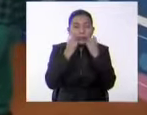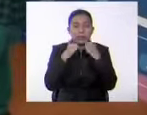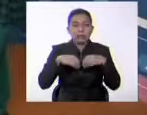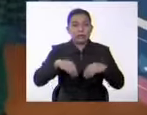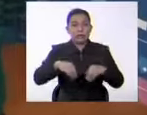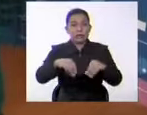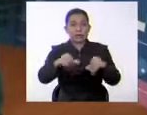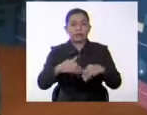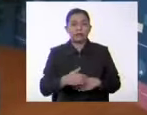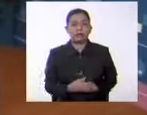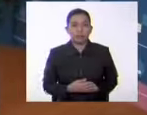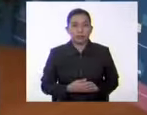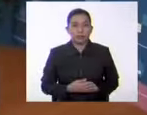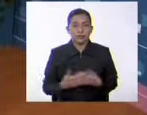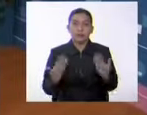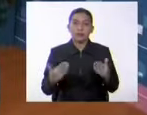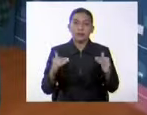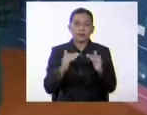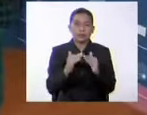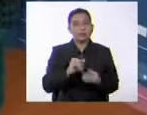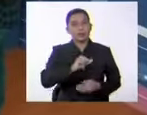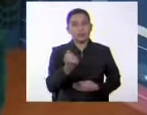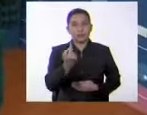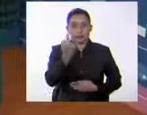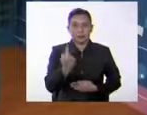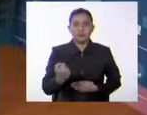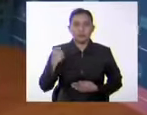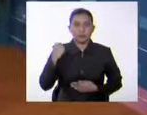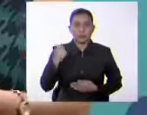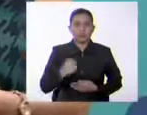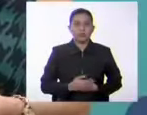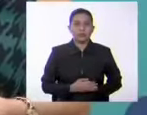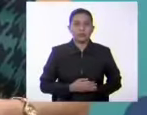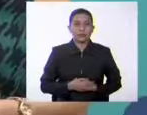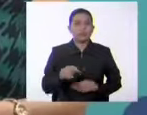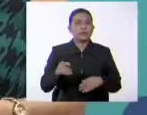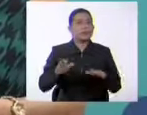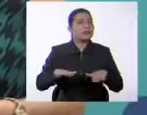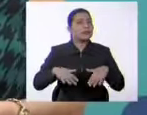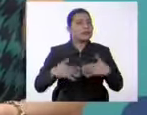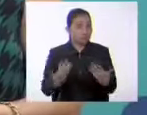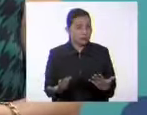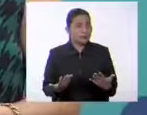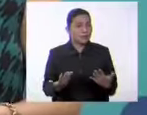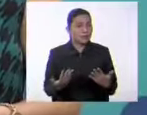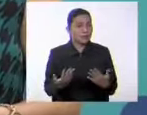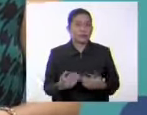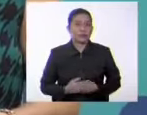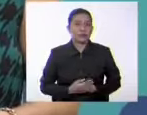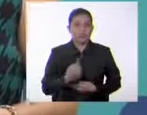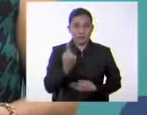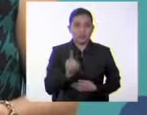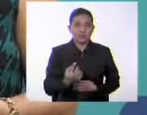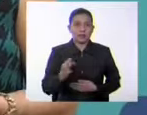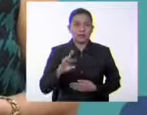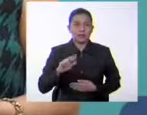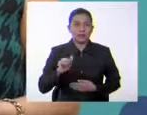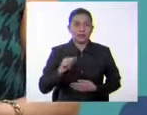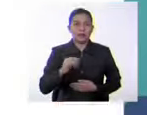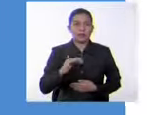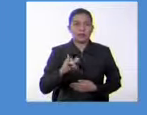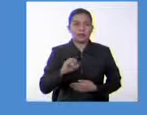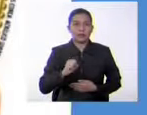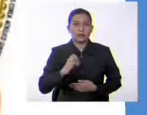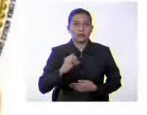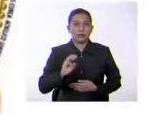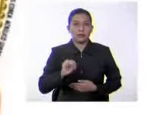¿verdad? También hay otro personaje importante que entra a jugar un rol, que es Francisco Morazán. Él es un prócer